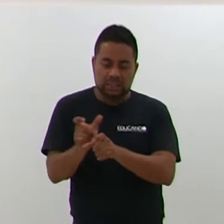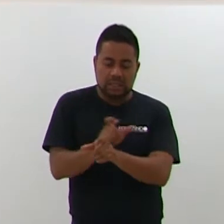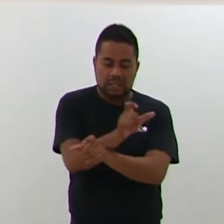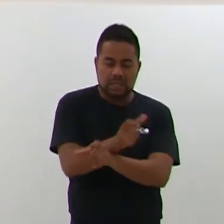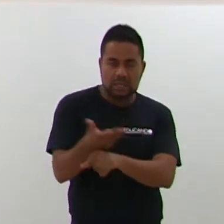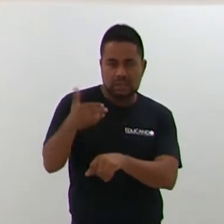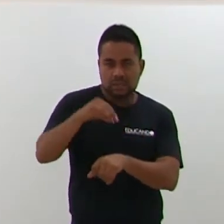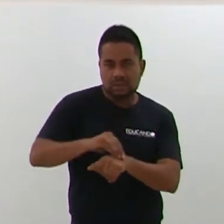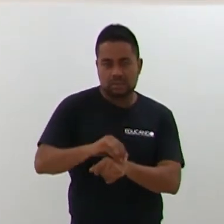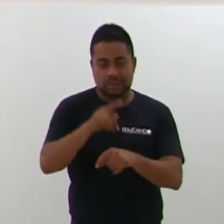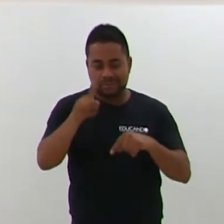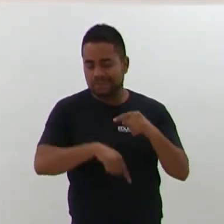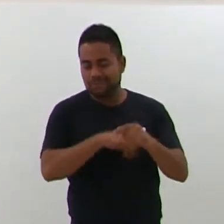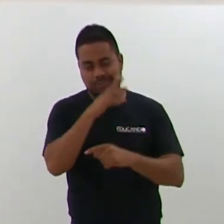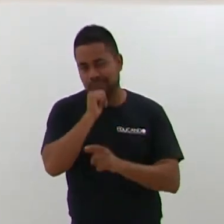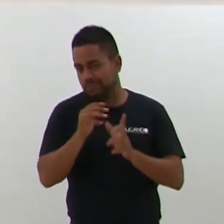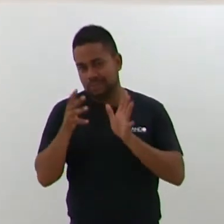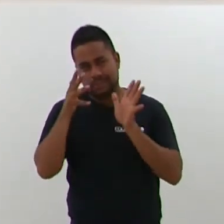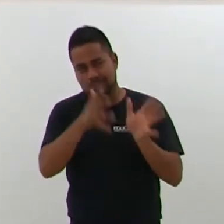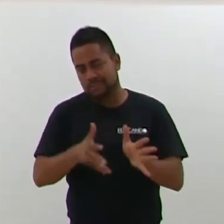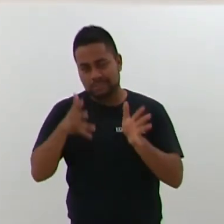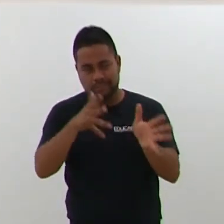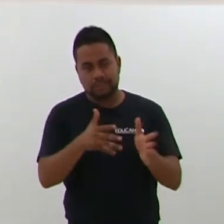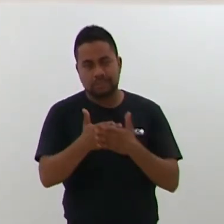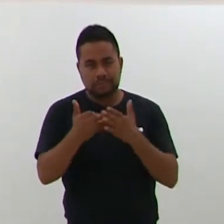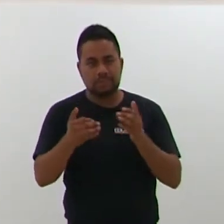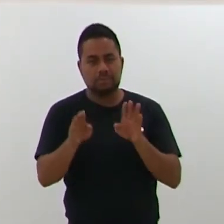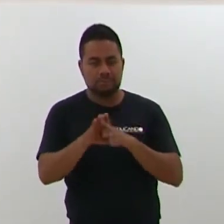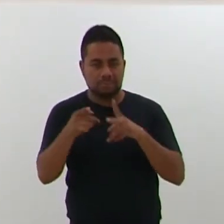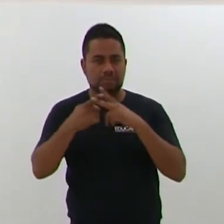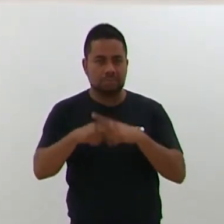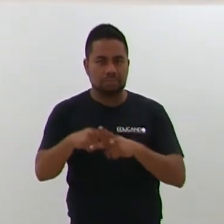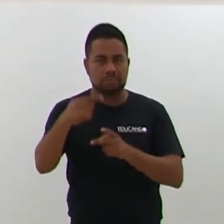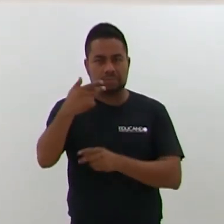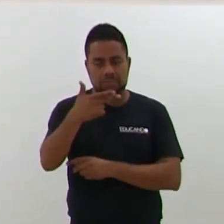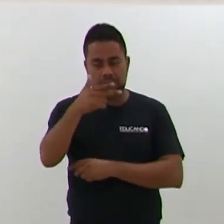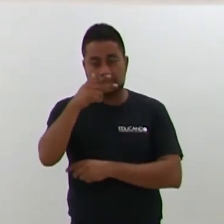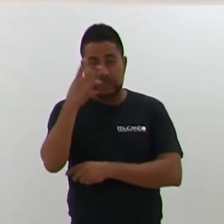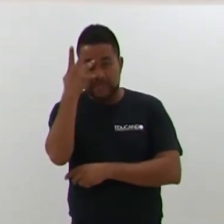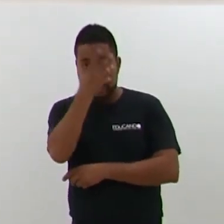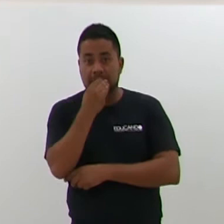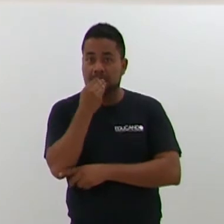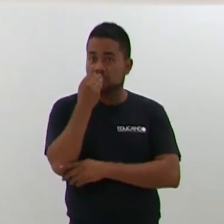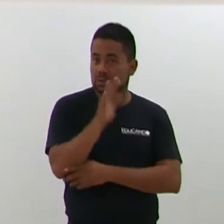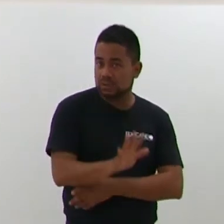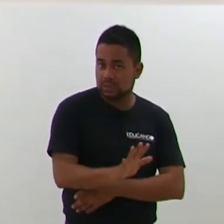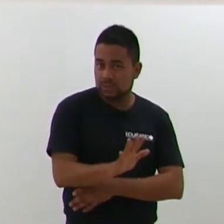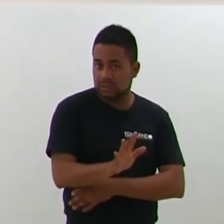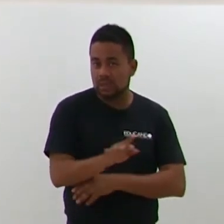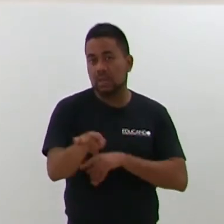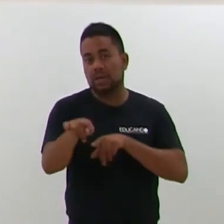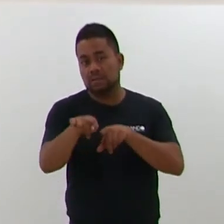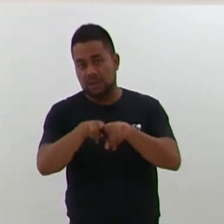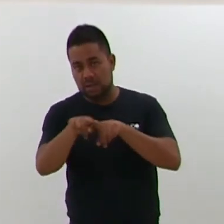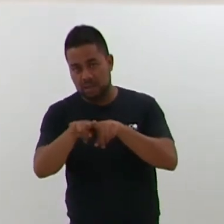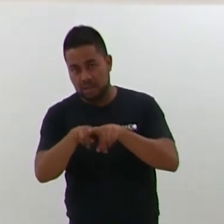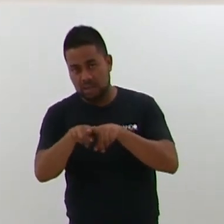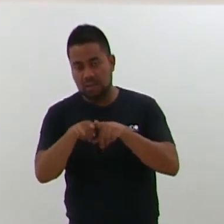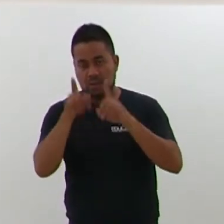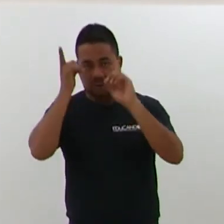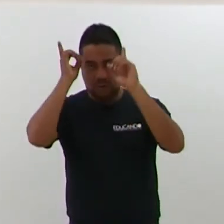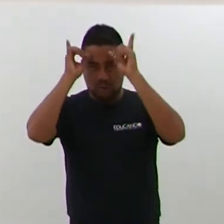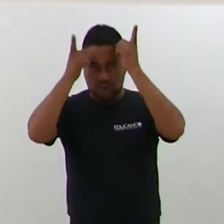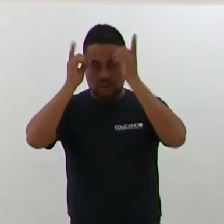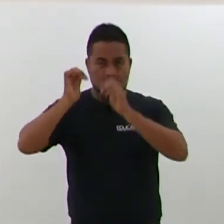las podemos quitar. Ahora, las que empiezan como hermosa, hermano,